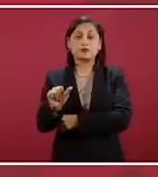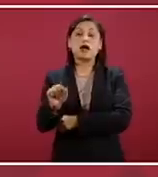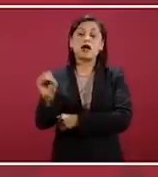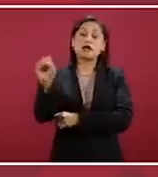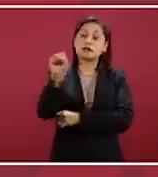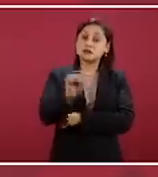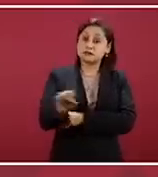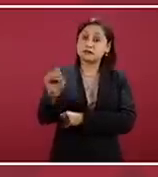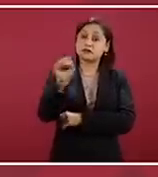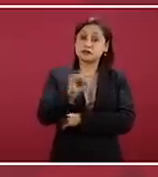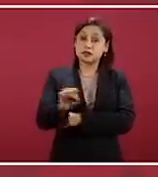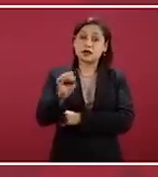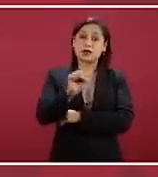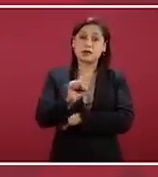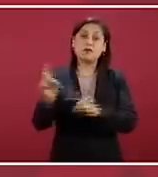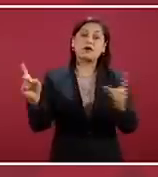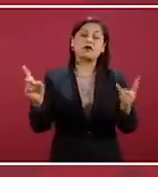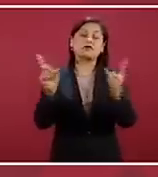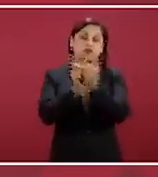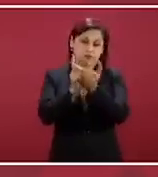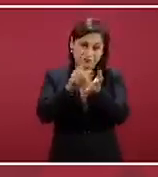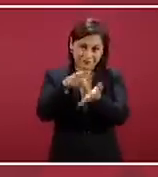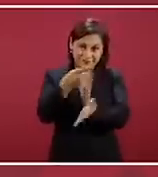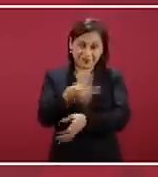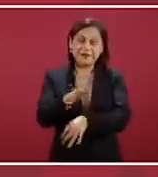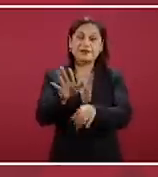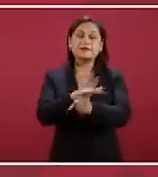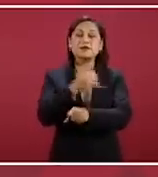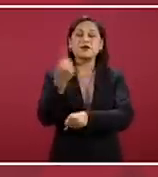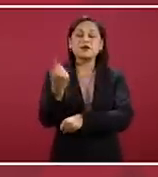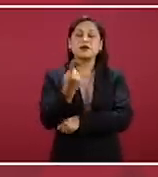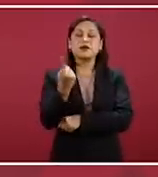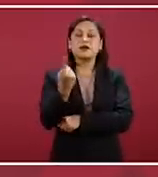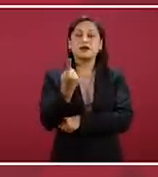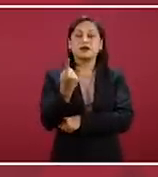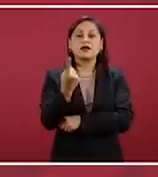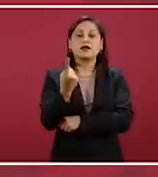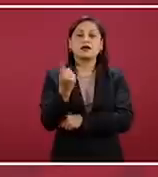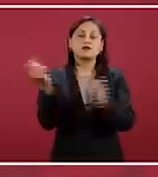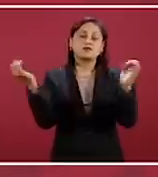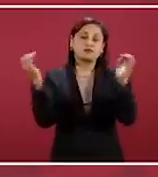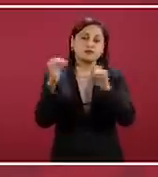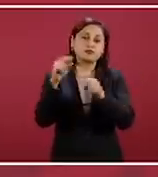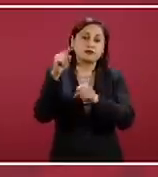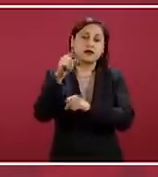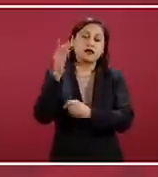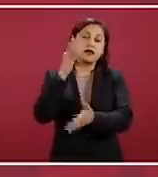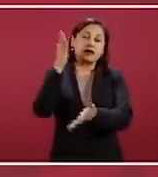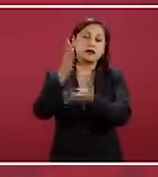nuevo porque vamos a ir a hacer una visita a Santa Lucía.